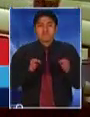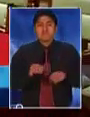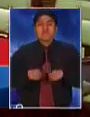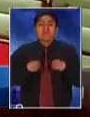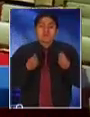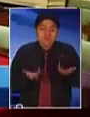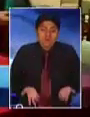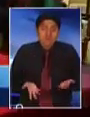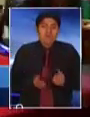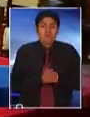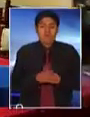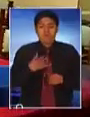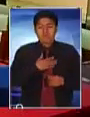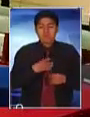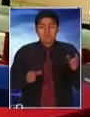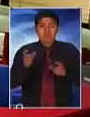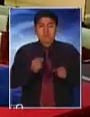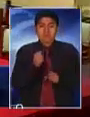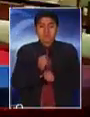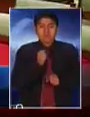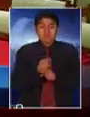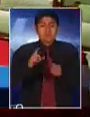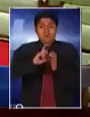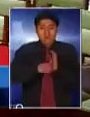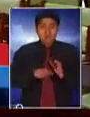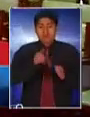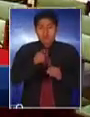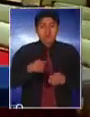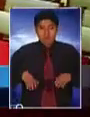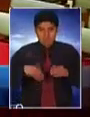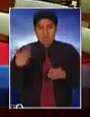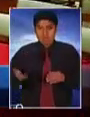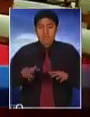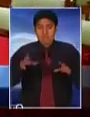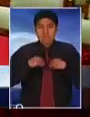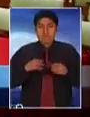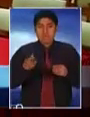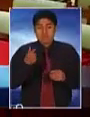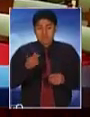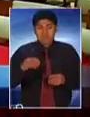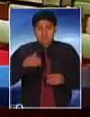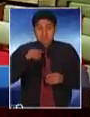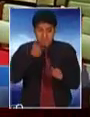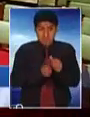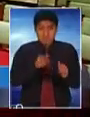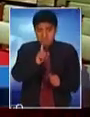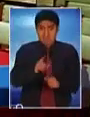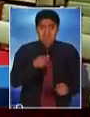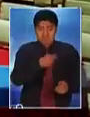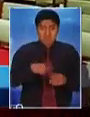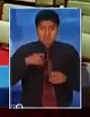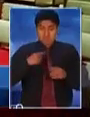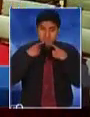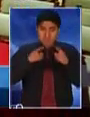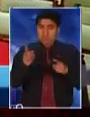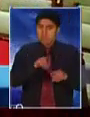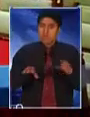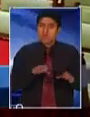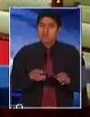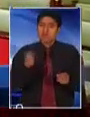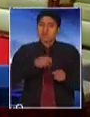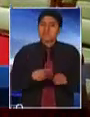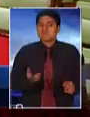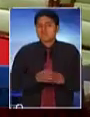explico por qué. Mis colegas, después que han recibido cada uno la citación, no